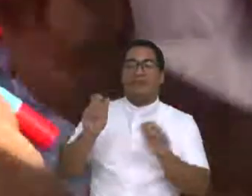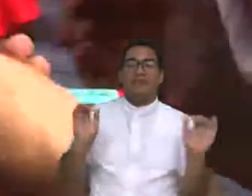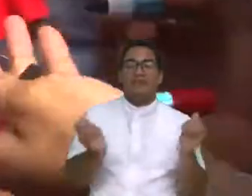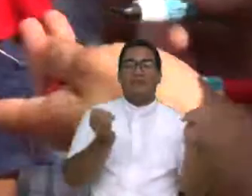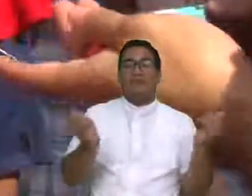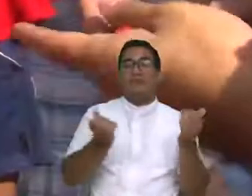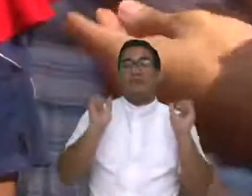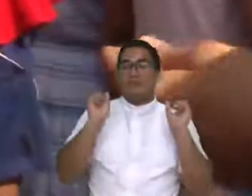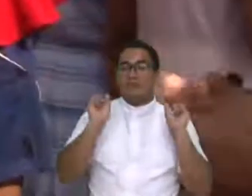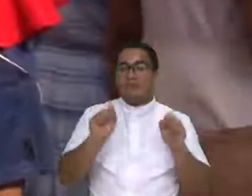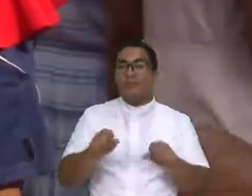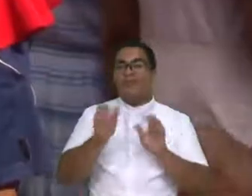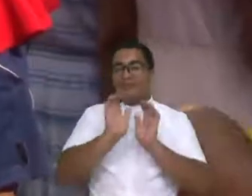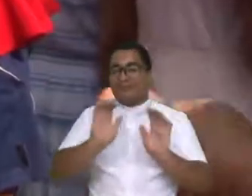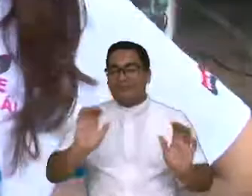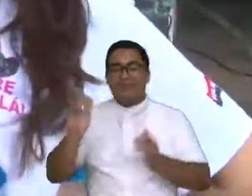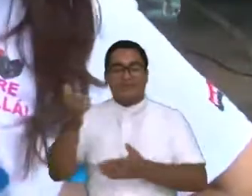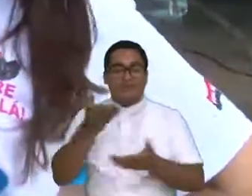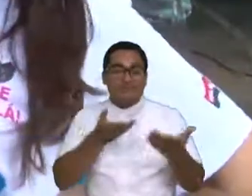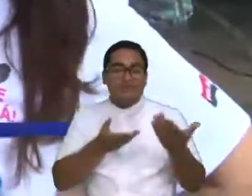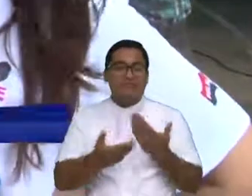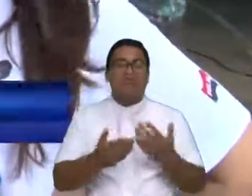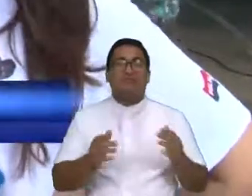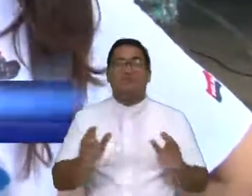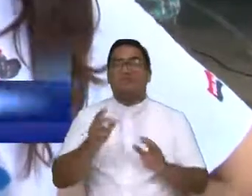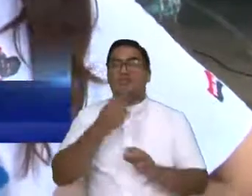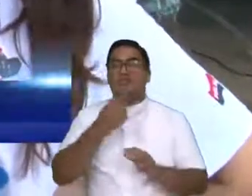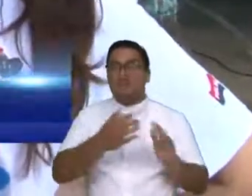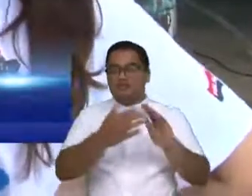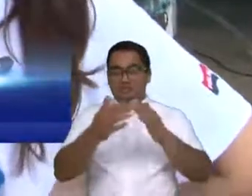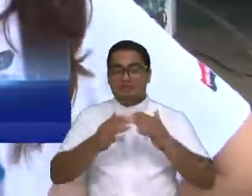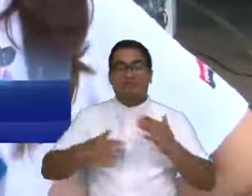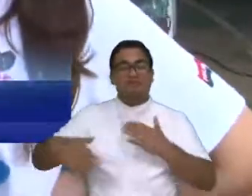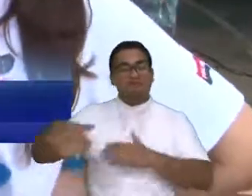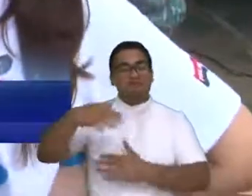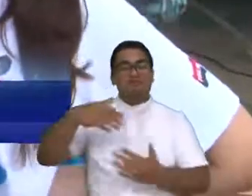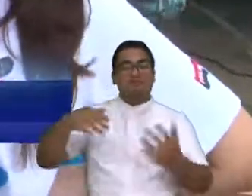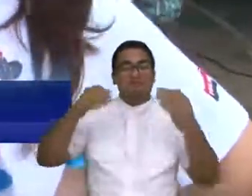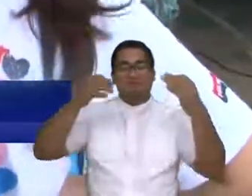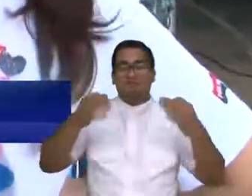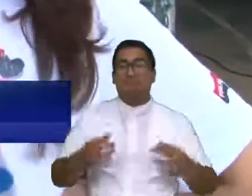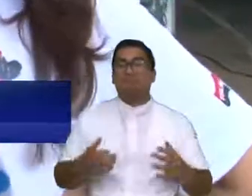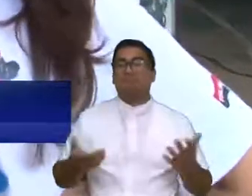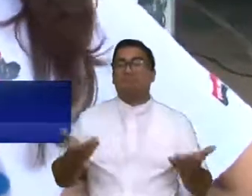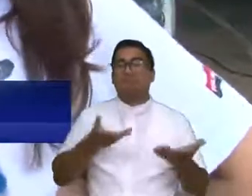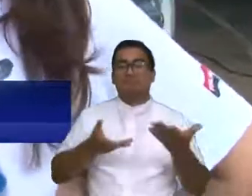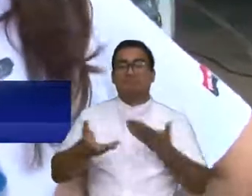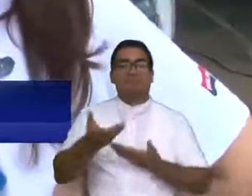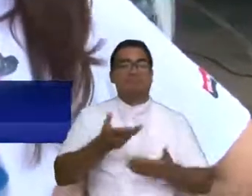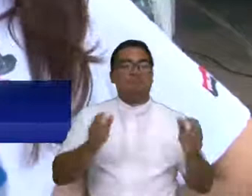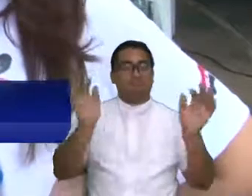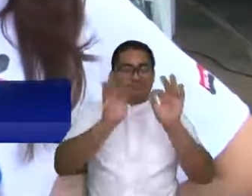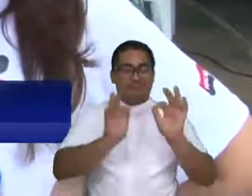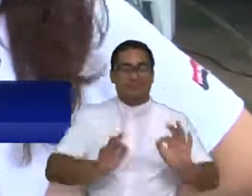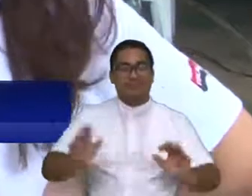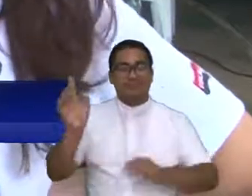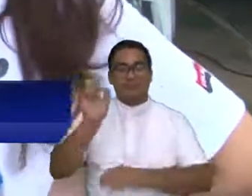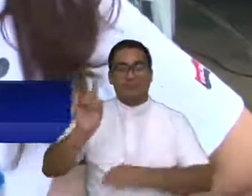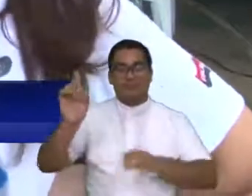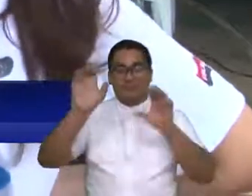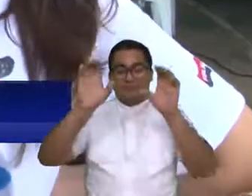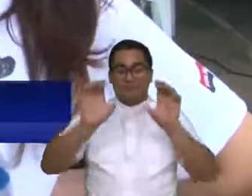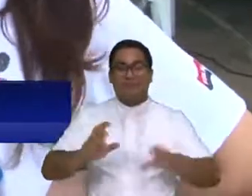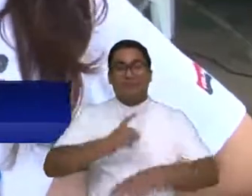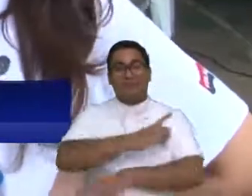puedan interactuar cada niño con los niños del barrio y puedan compartir entre ellos y ser felices un domingo en la tarde, que es el Día